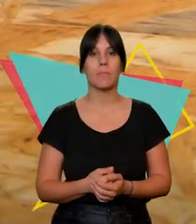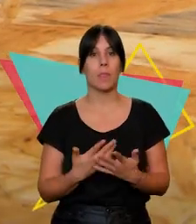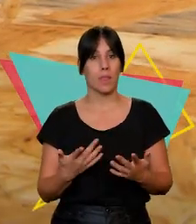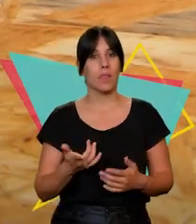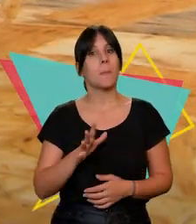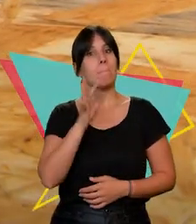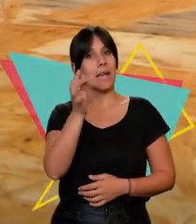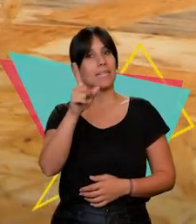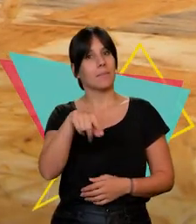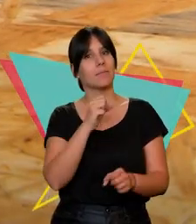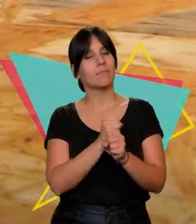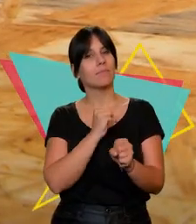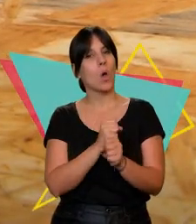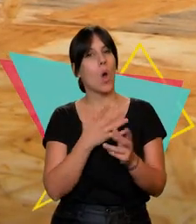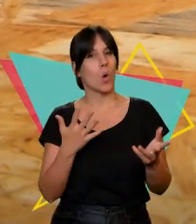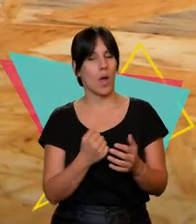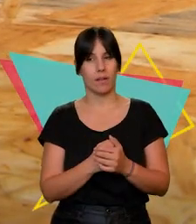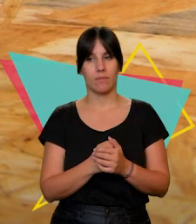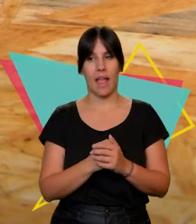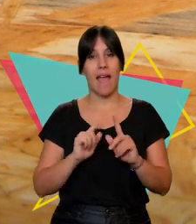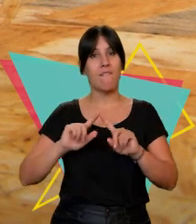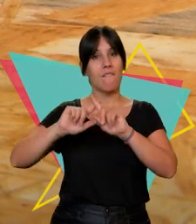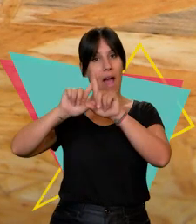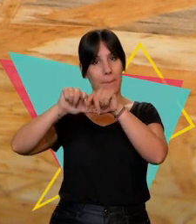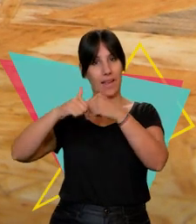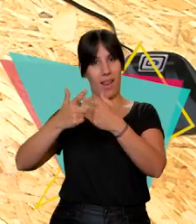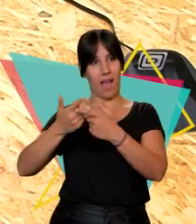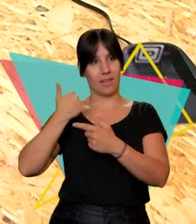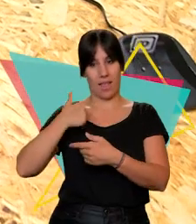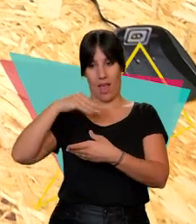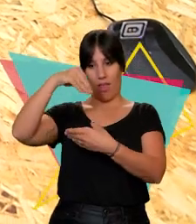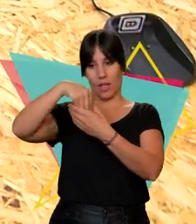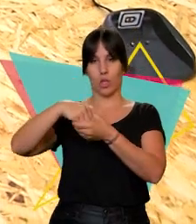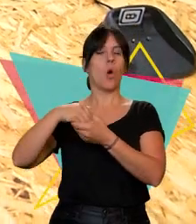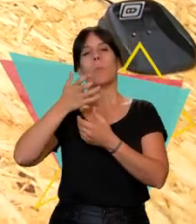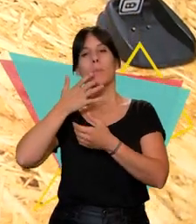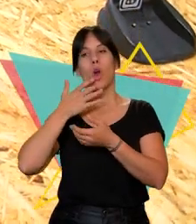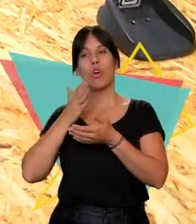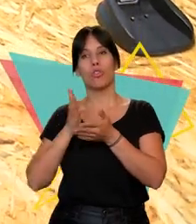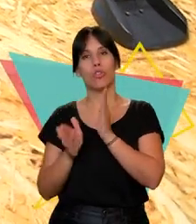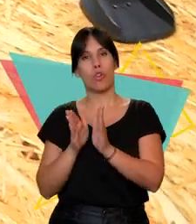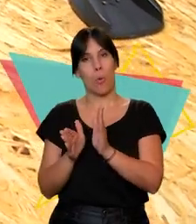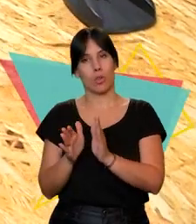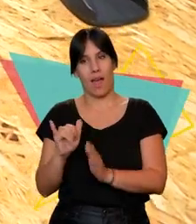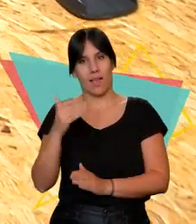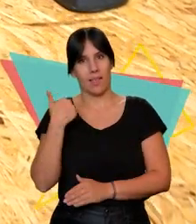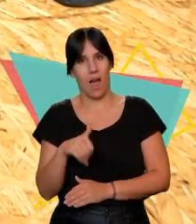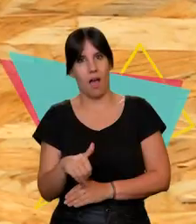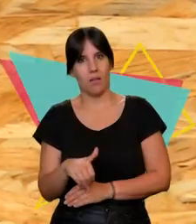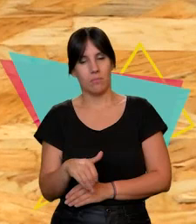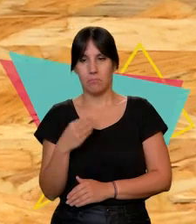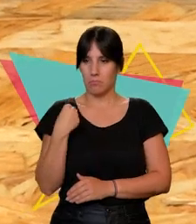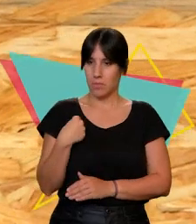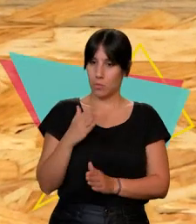Además, lo que estamos trabajando es en que en familias donde ya tengan a lo mejor un robot, además de tener las ventajas que tiene